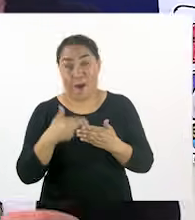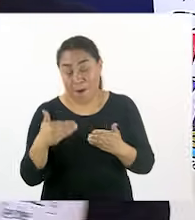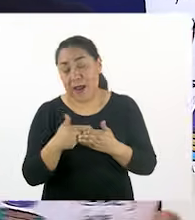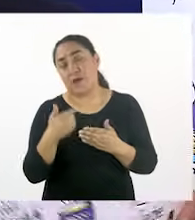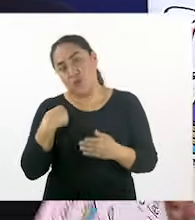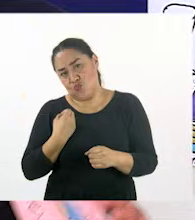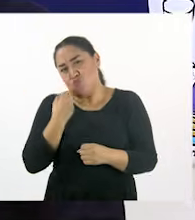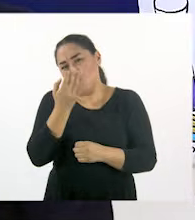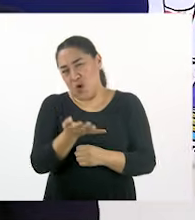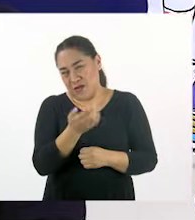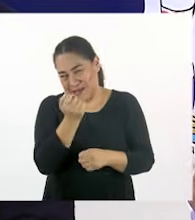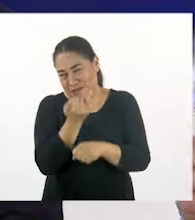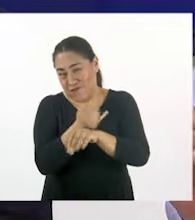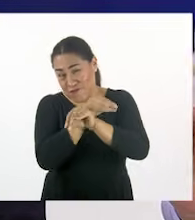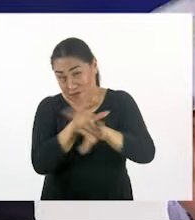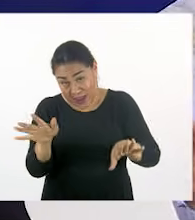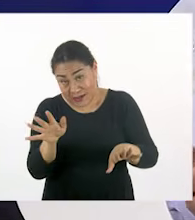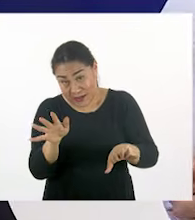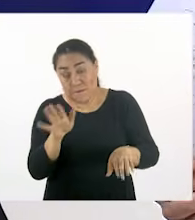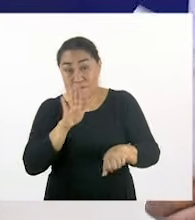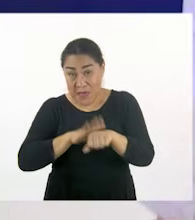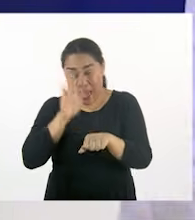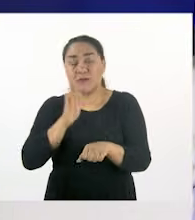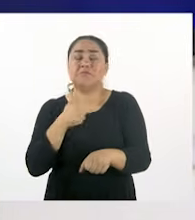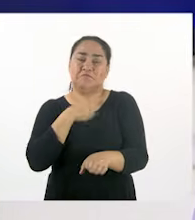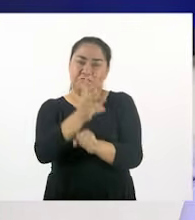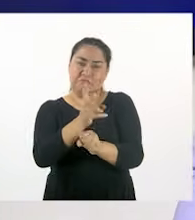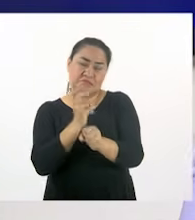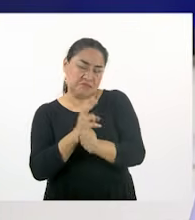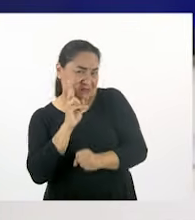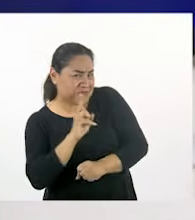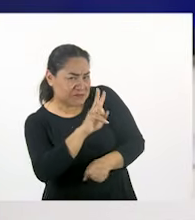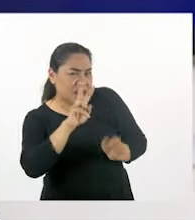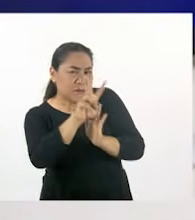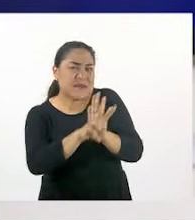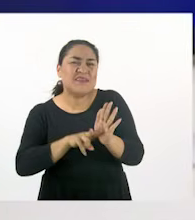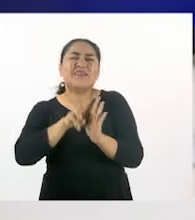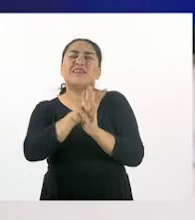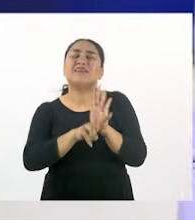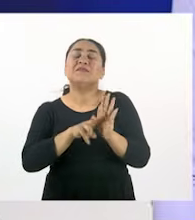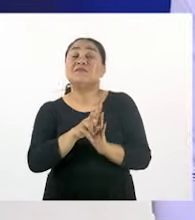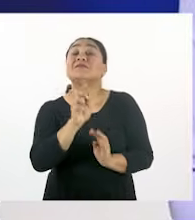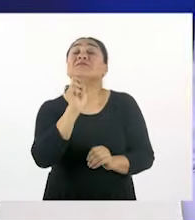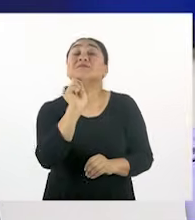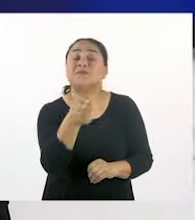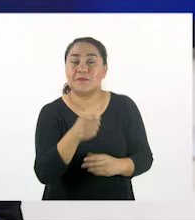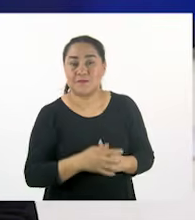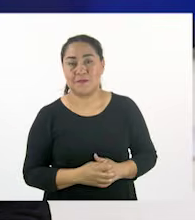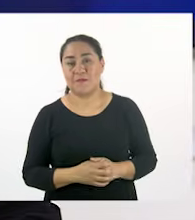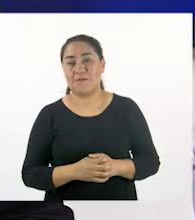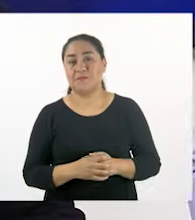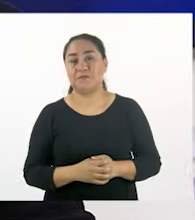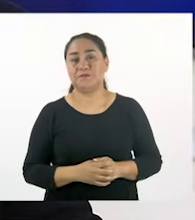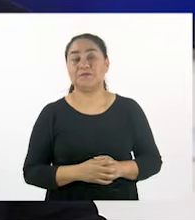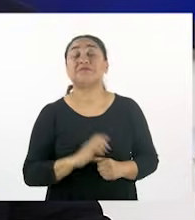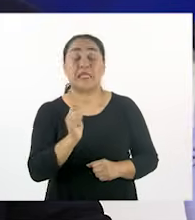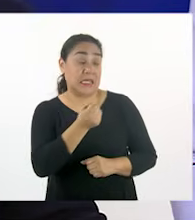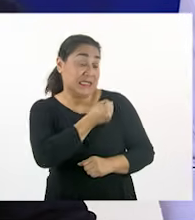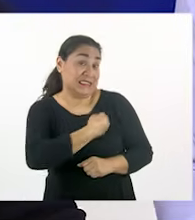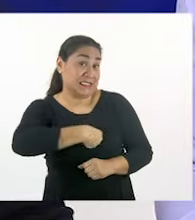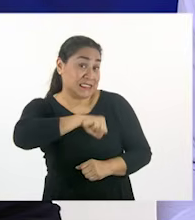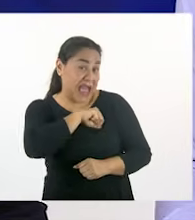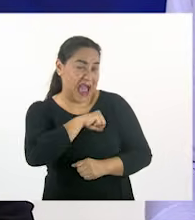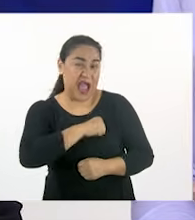información, ahora los invito a que veamos el siguiente video acerca de, para estar sano,